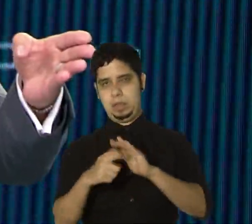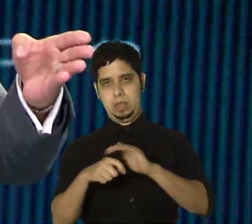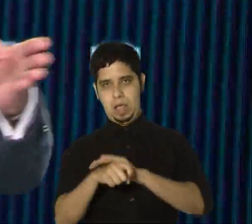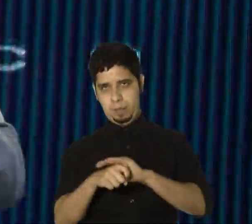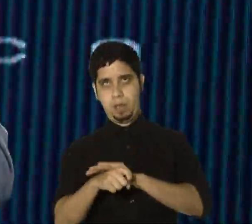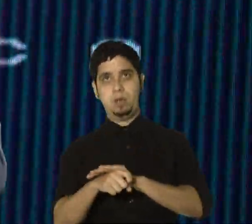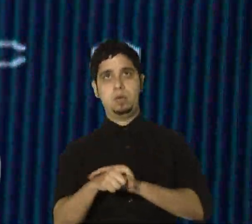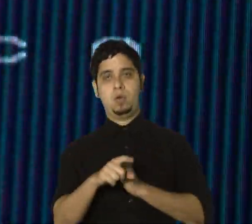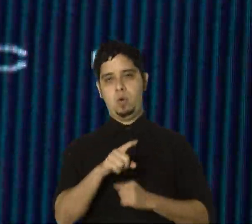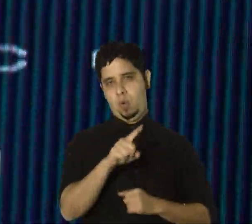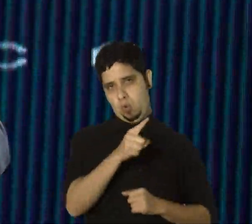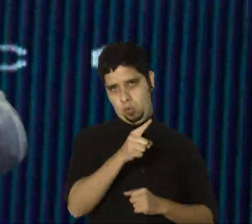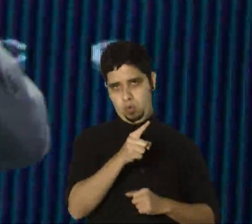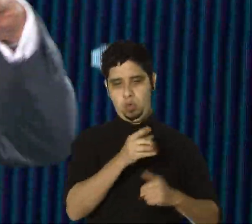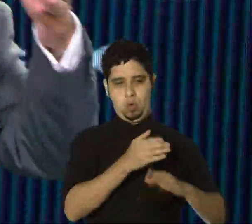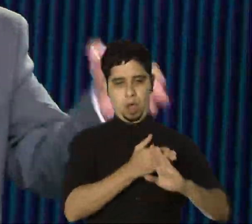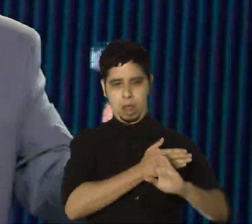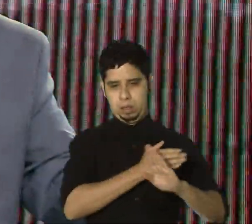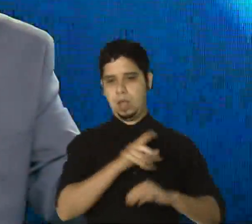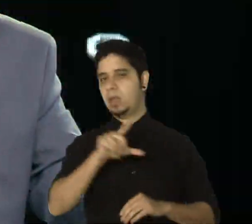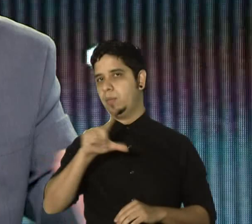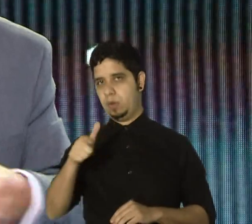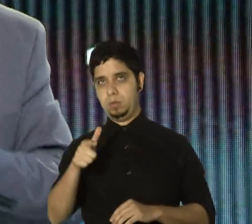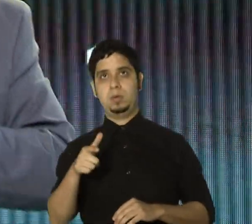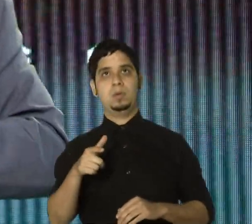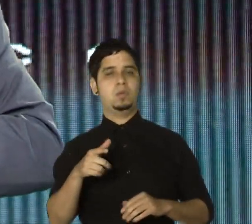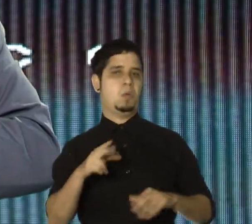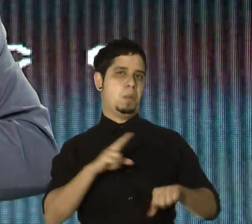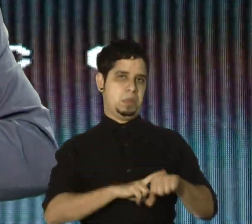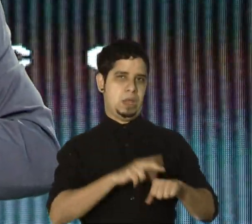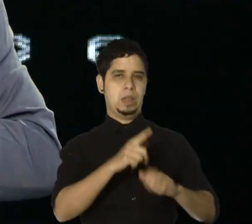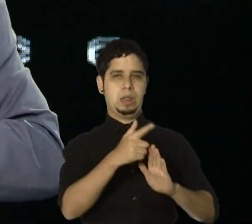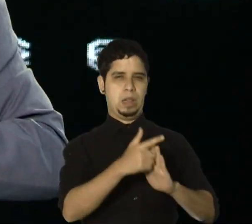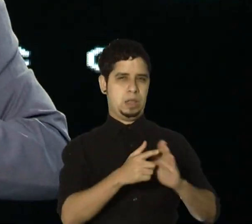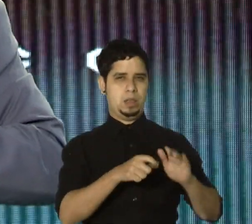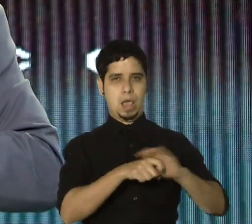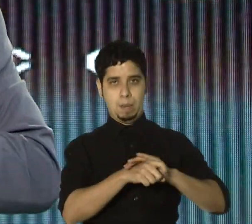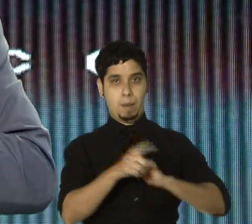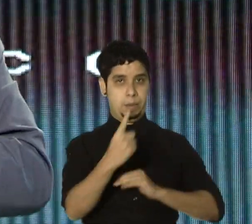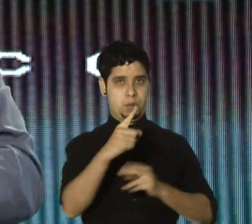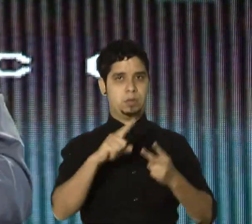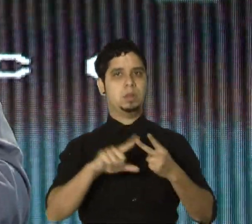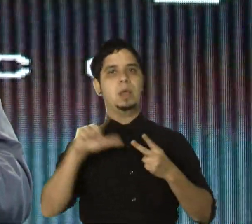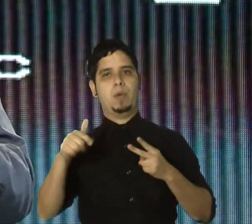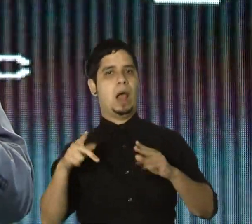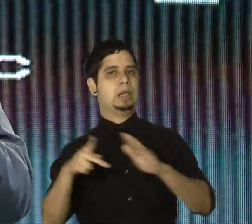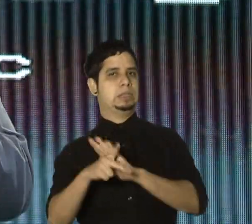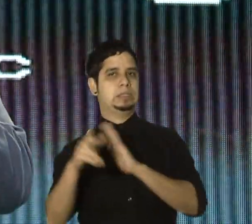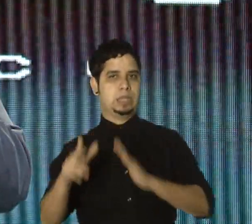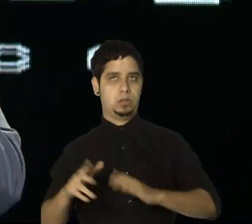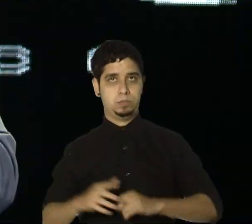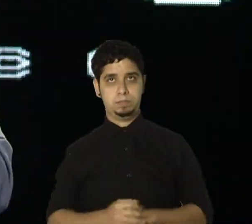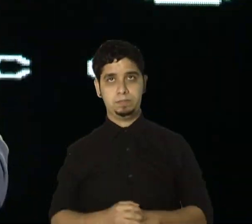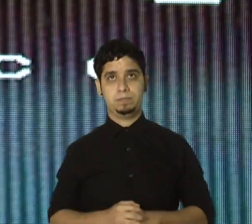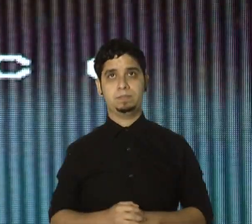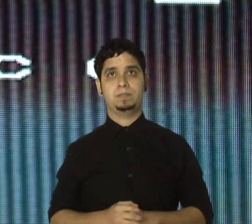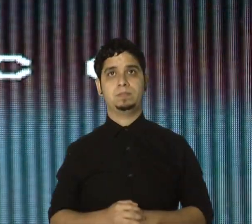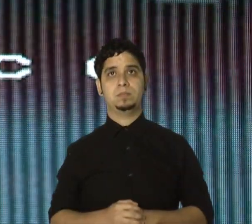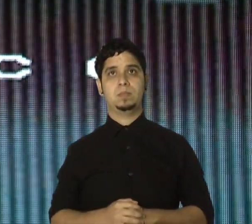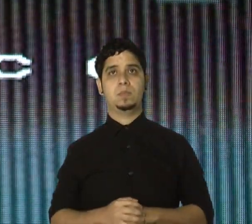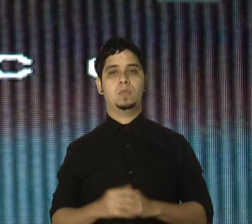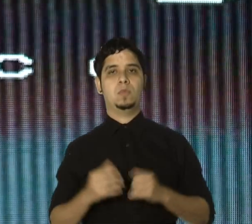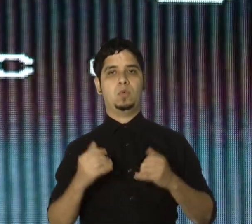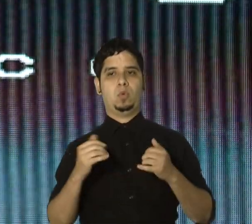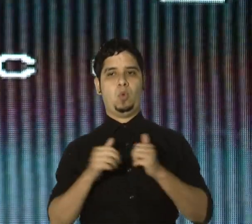primero y otro después, específicamente la ley de armas primero y luego el asesinato. Así que como está